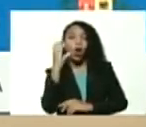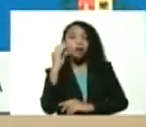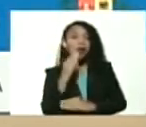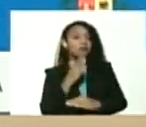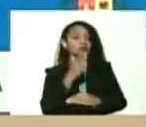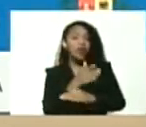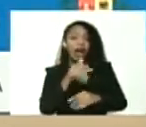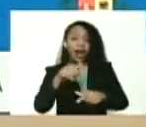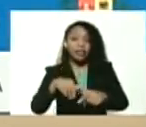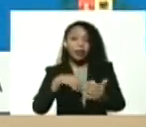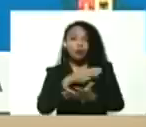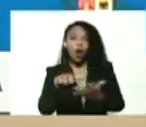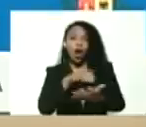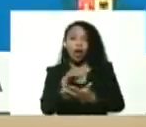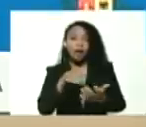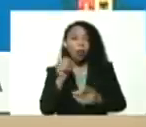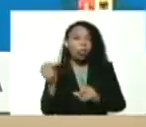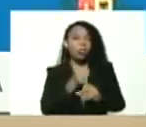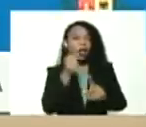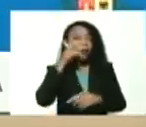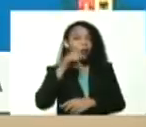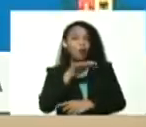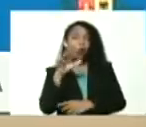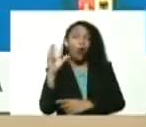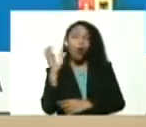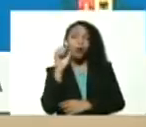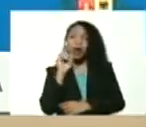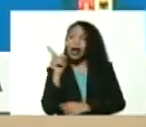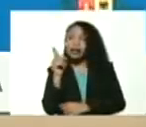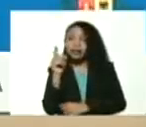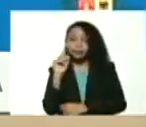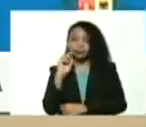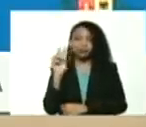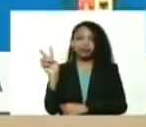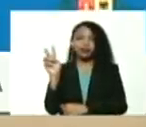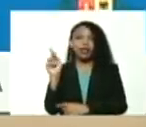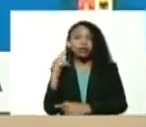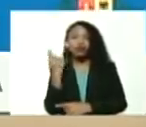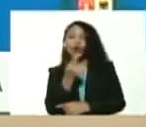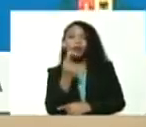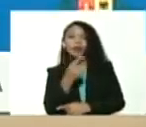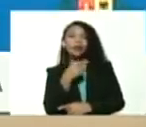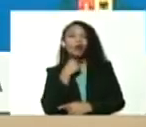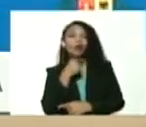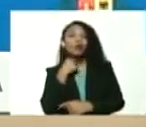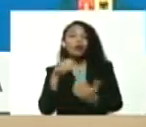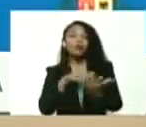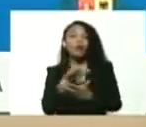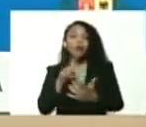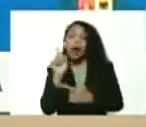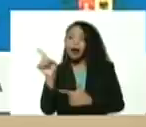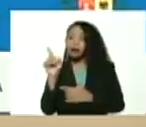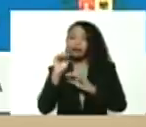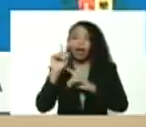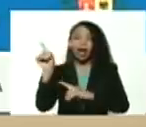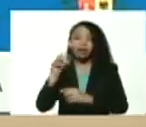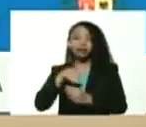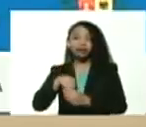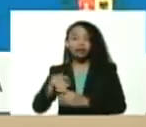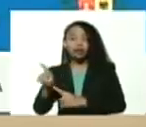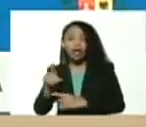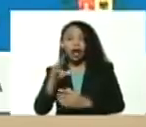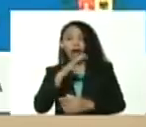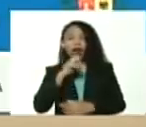este instante masacrando al pueblo de Colombia. Es un impresentable y quedará aislado en la